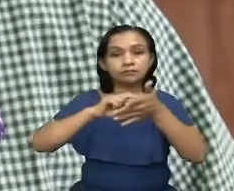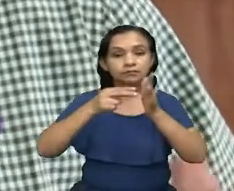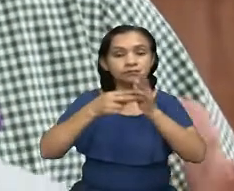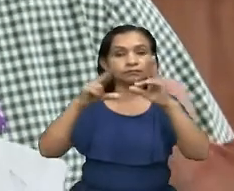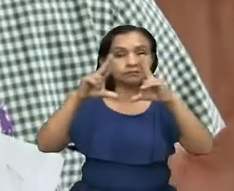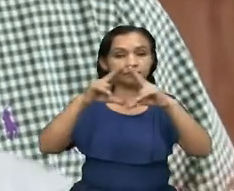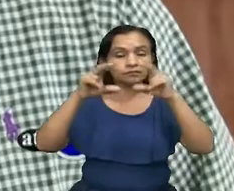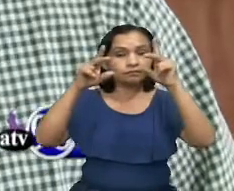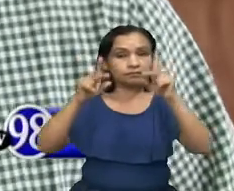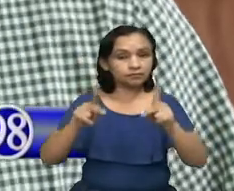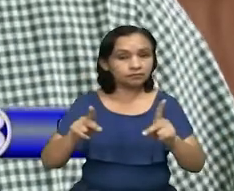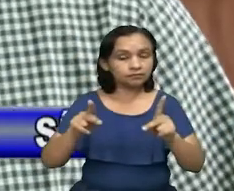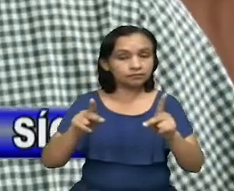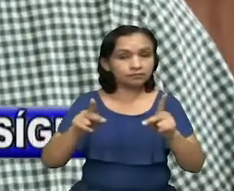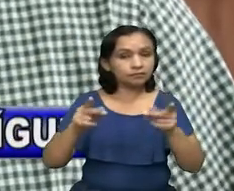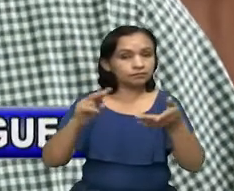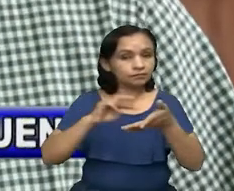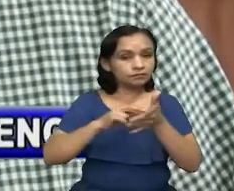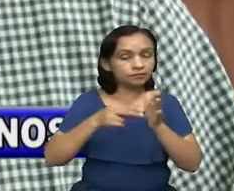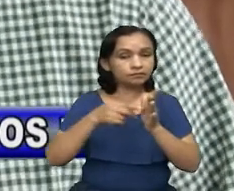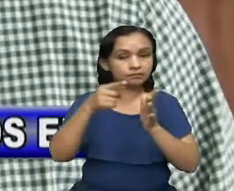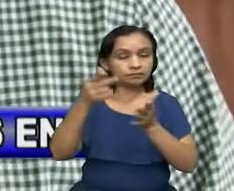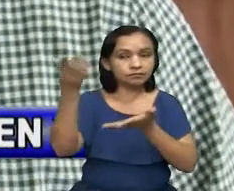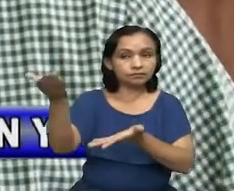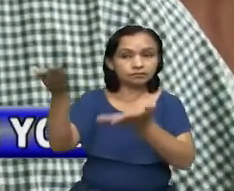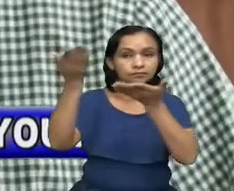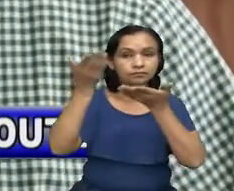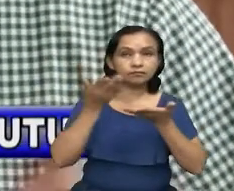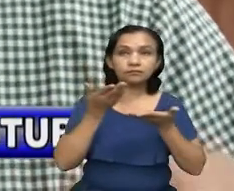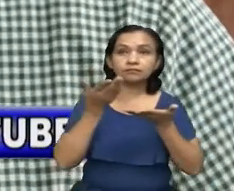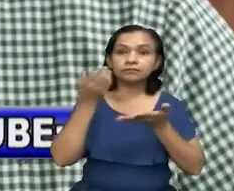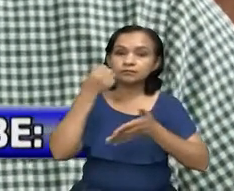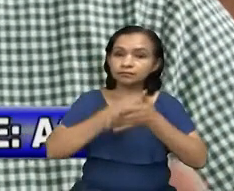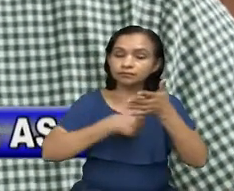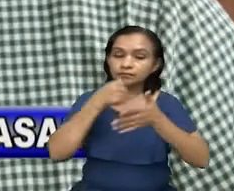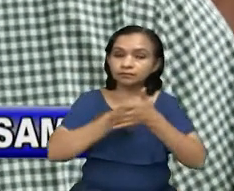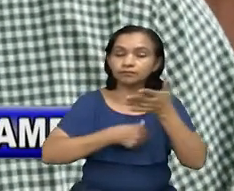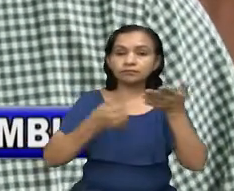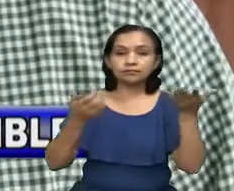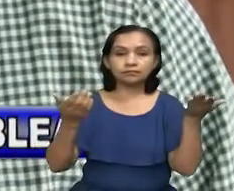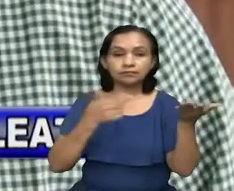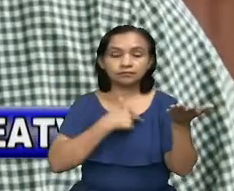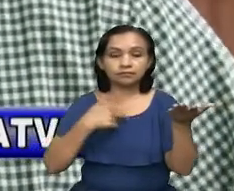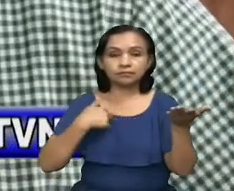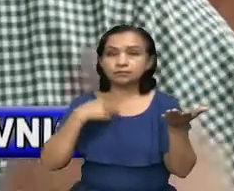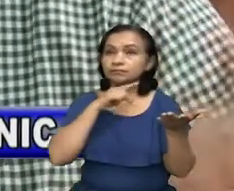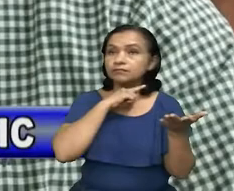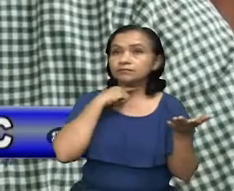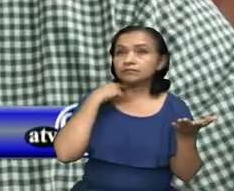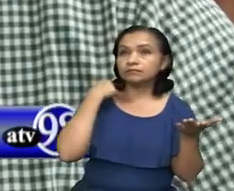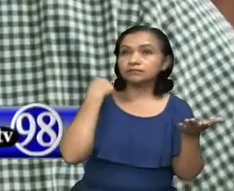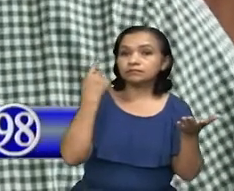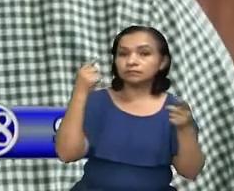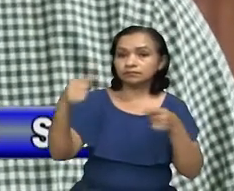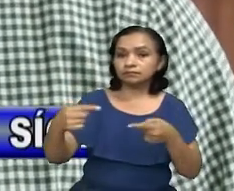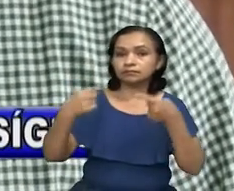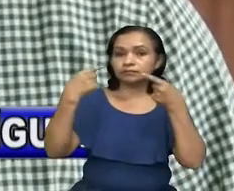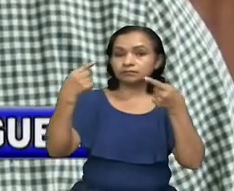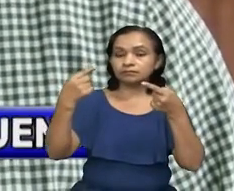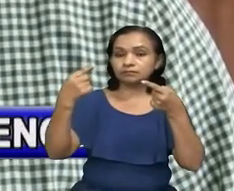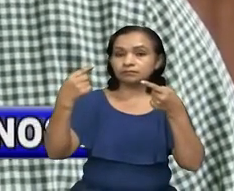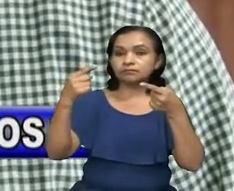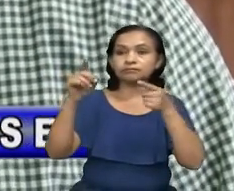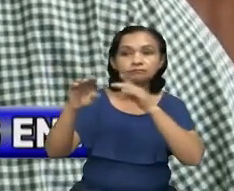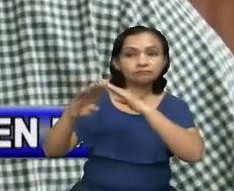nicaragüenses ese legado que nos deja de lucha, de rebeldía, ¿verdad?, de estar en contra de las